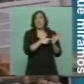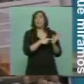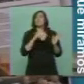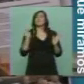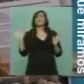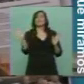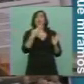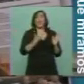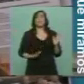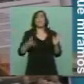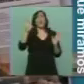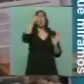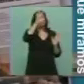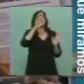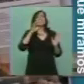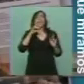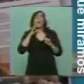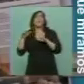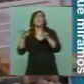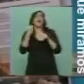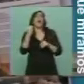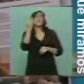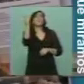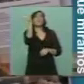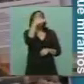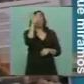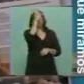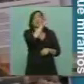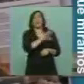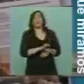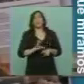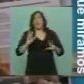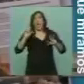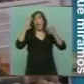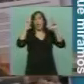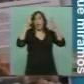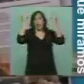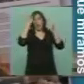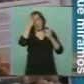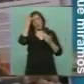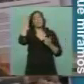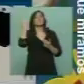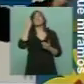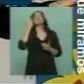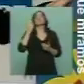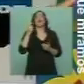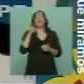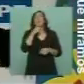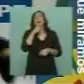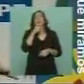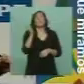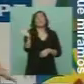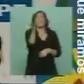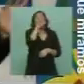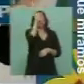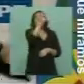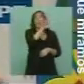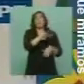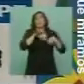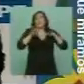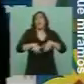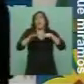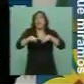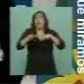estaban enojados todos los gobernadores que parecía que me iban a venir este en patota a la casa de gobierno a